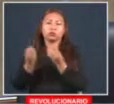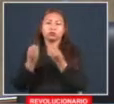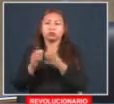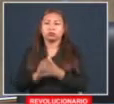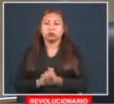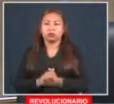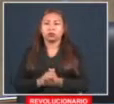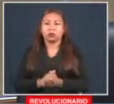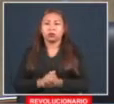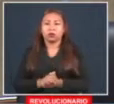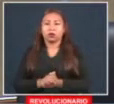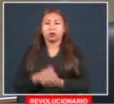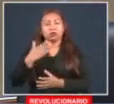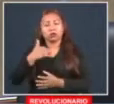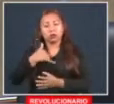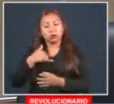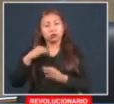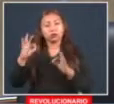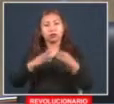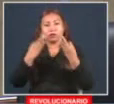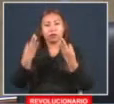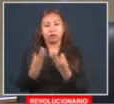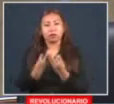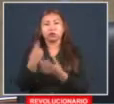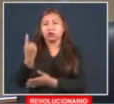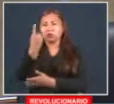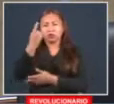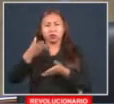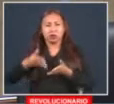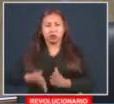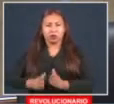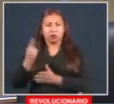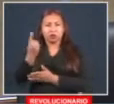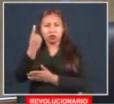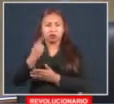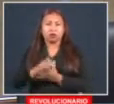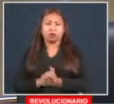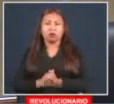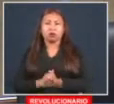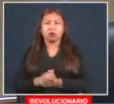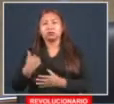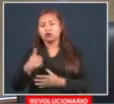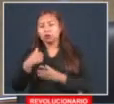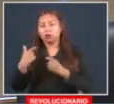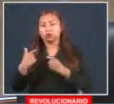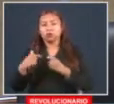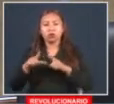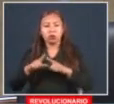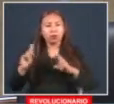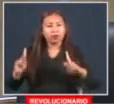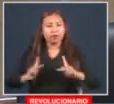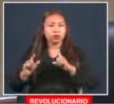Yo vengo de una familia, señor presidente, donde soy yo único y me he criado en un barrio muy difícil, sin embargo,